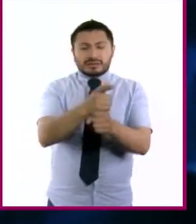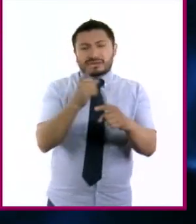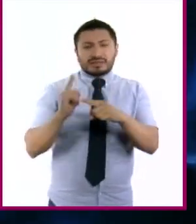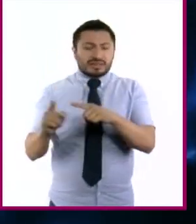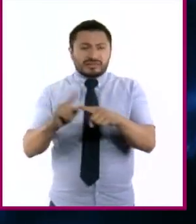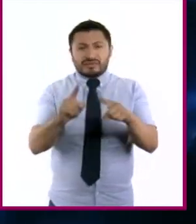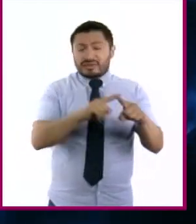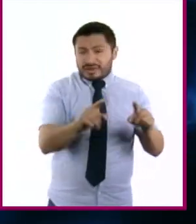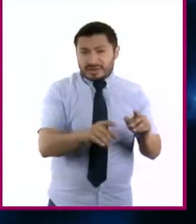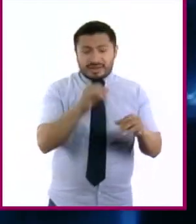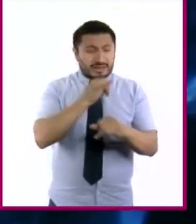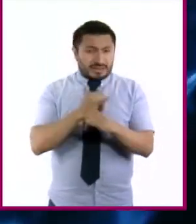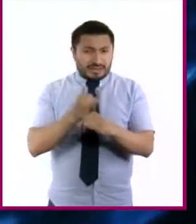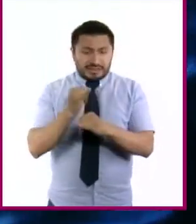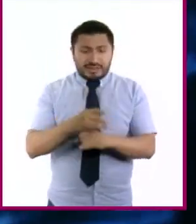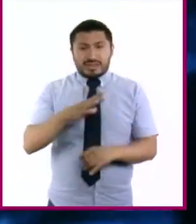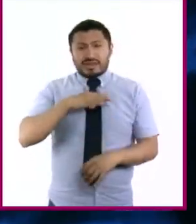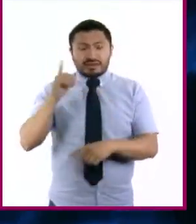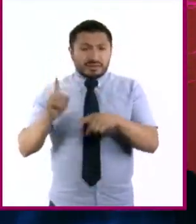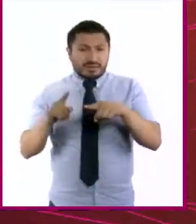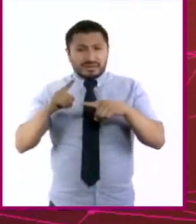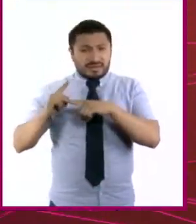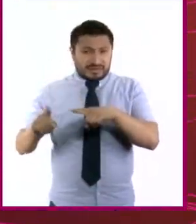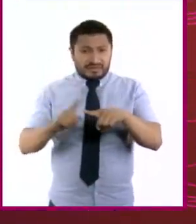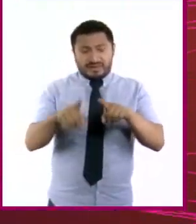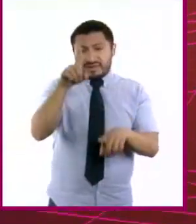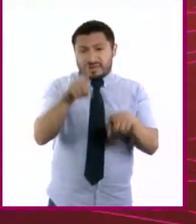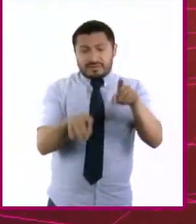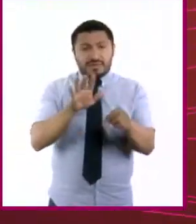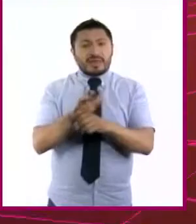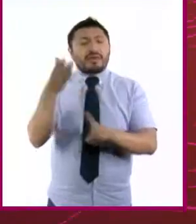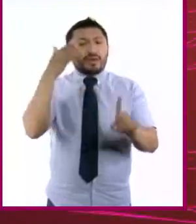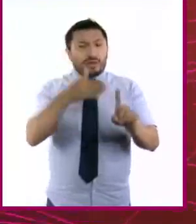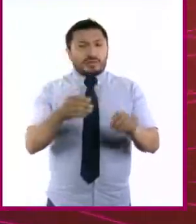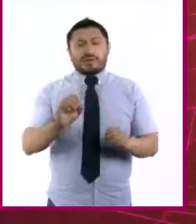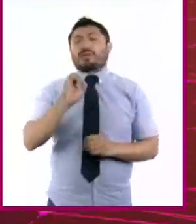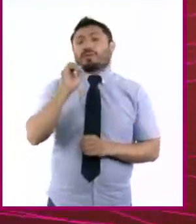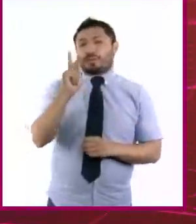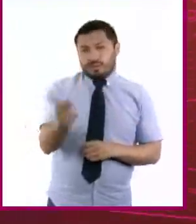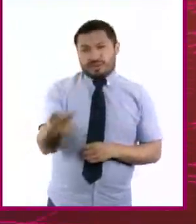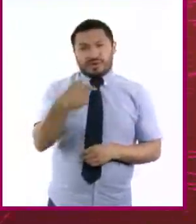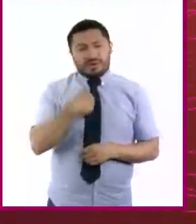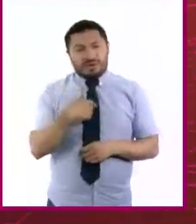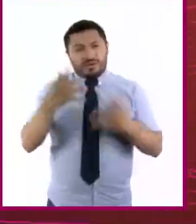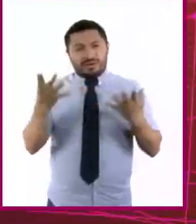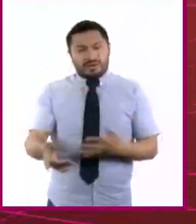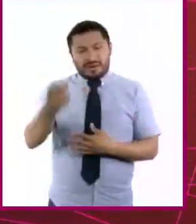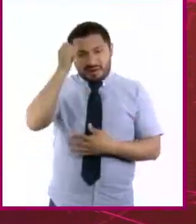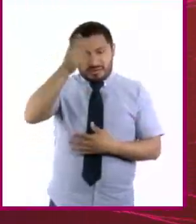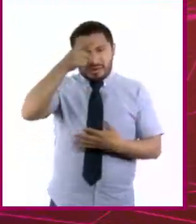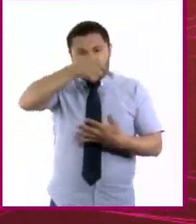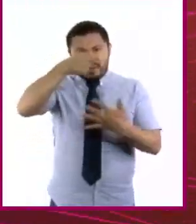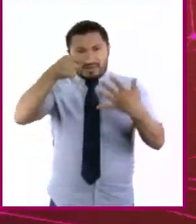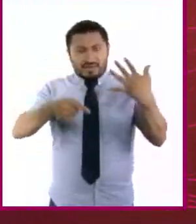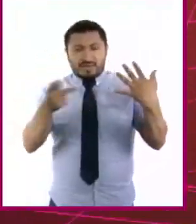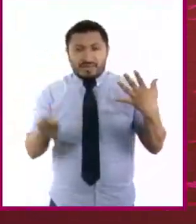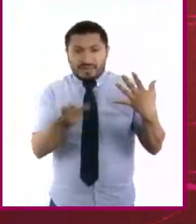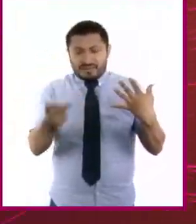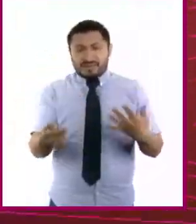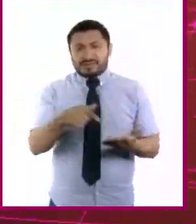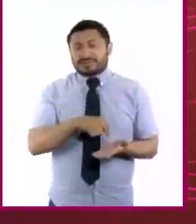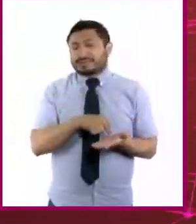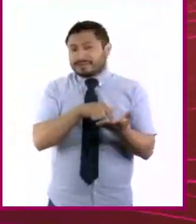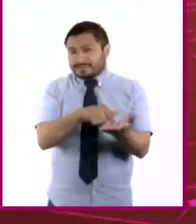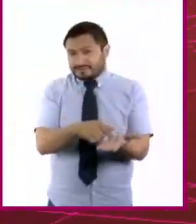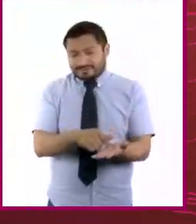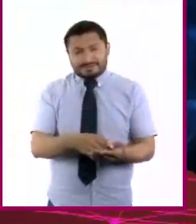formularios digitales, ya que varían según su objetivo. Pues listo. Yo ya inventé varias preguntas al azar y las voy a aplicar así,